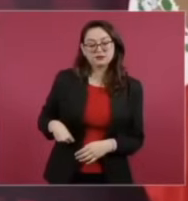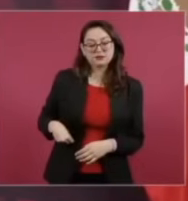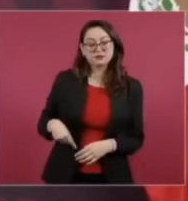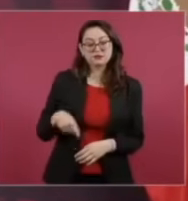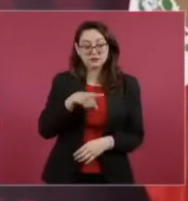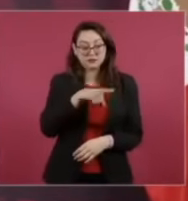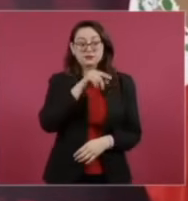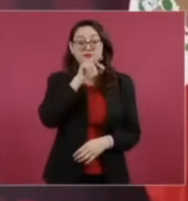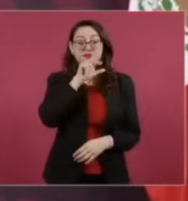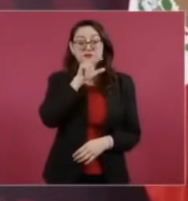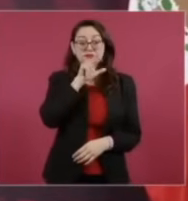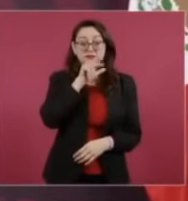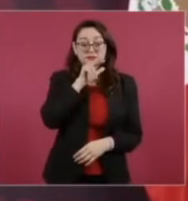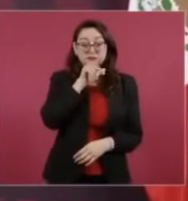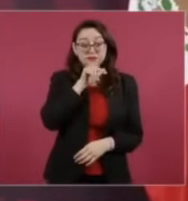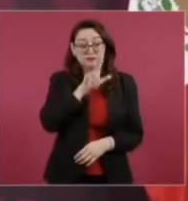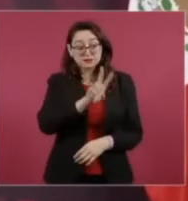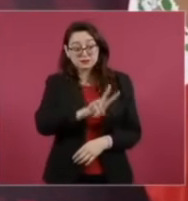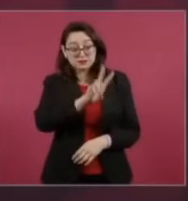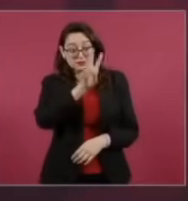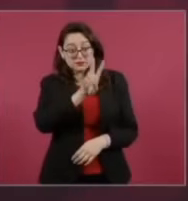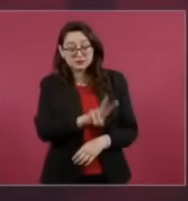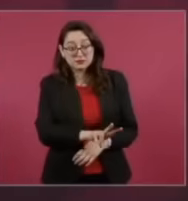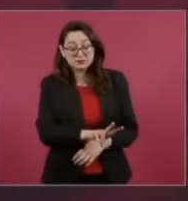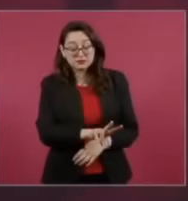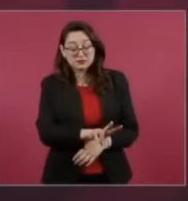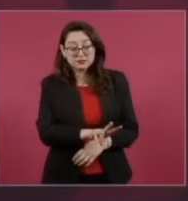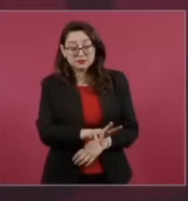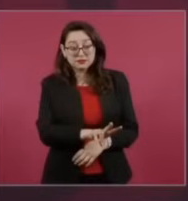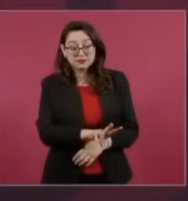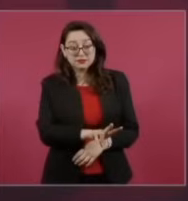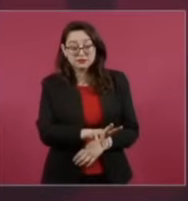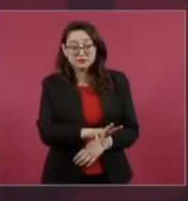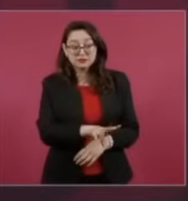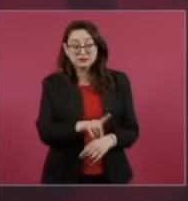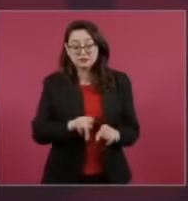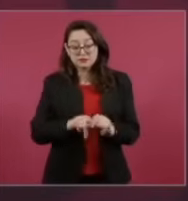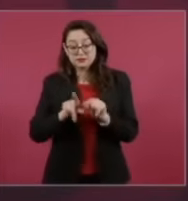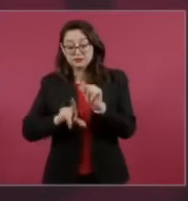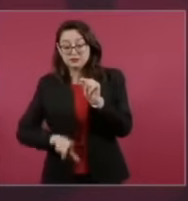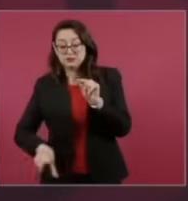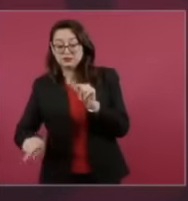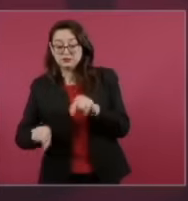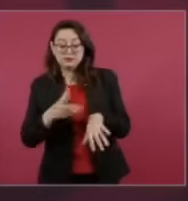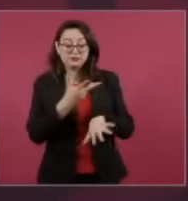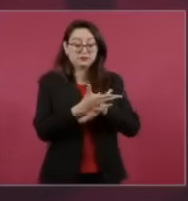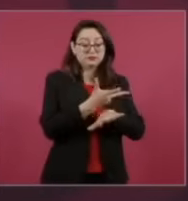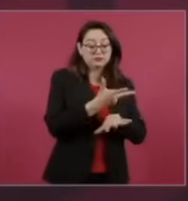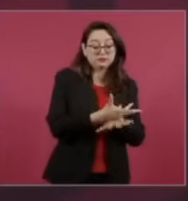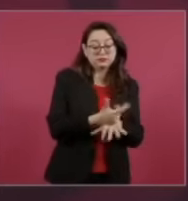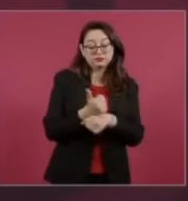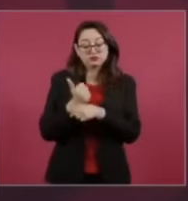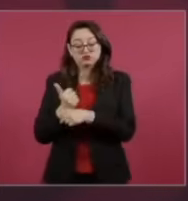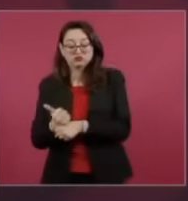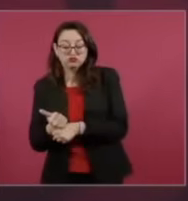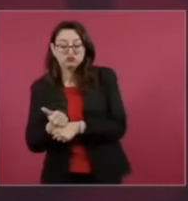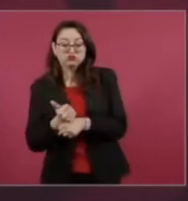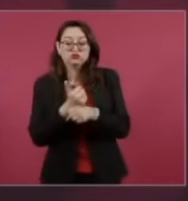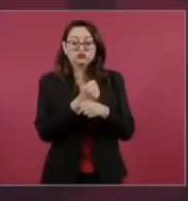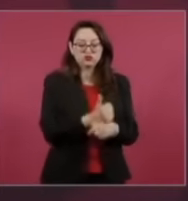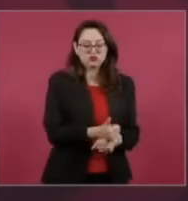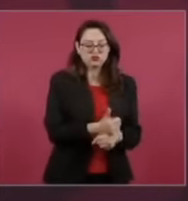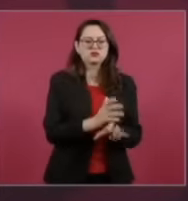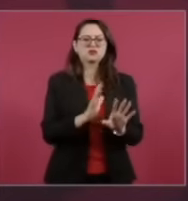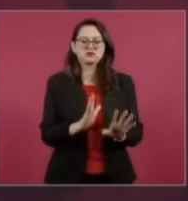preocupación por los problemas que que nos afectan a ambos países en el caso de la